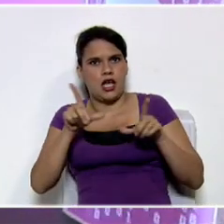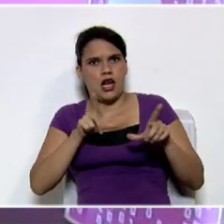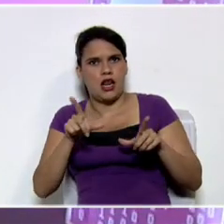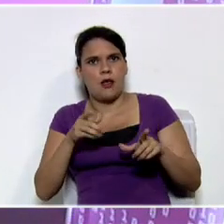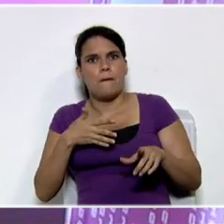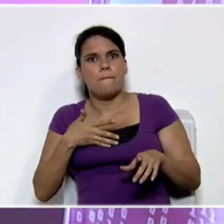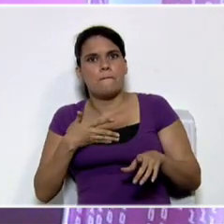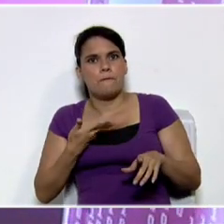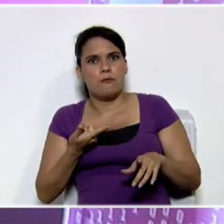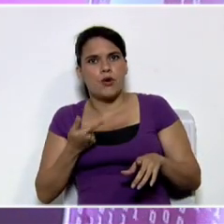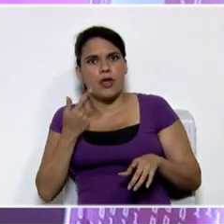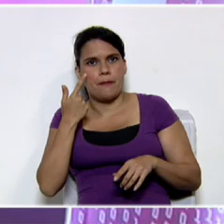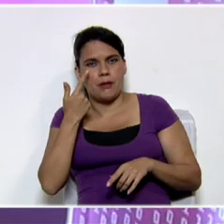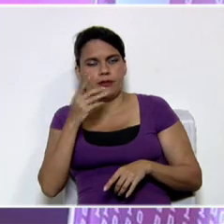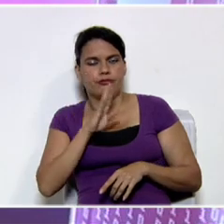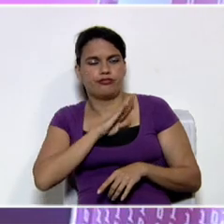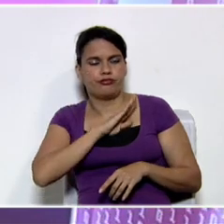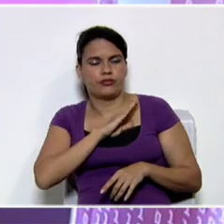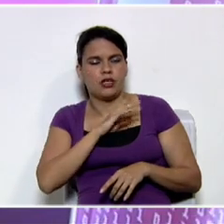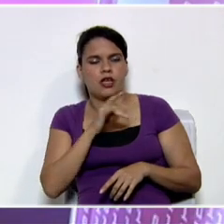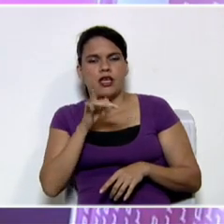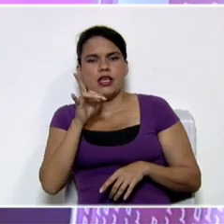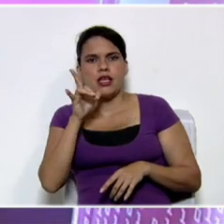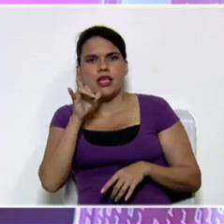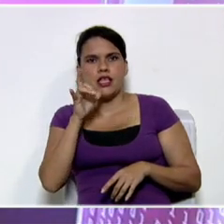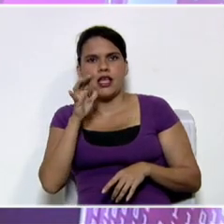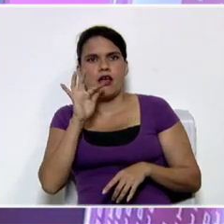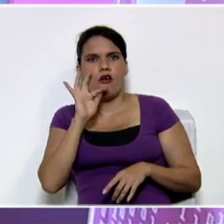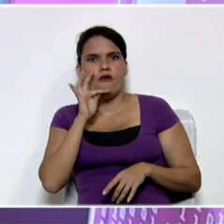pueden seguirme en Instagram, en Twitter y en Facebook